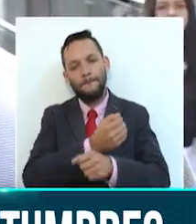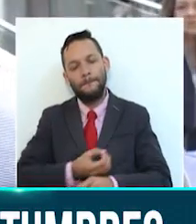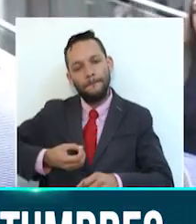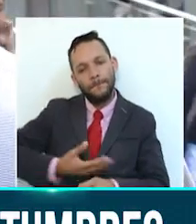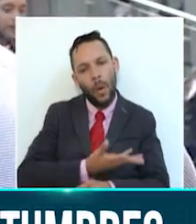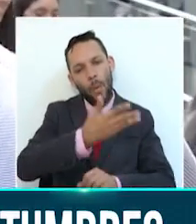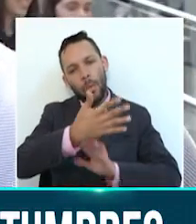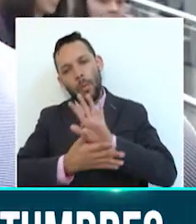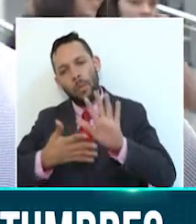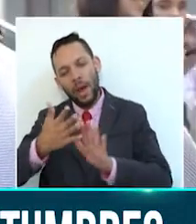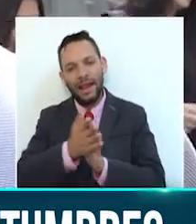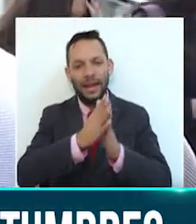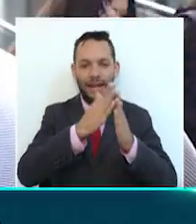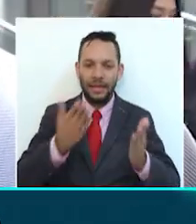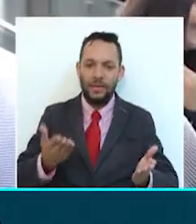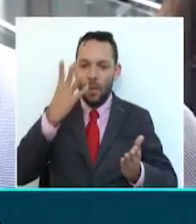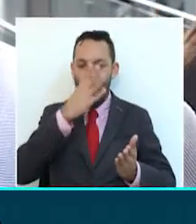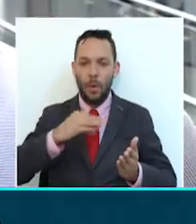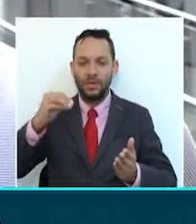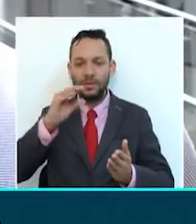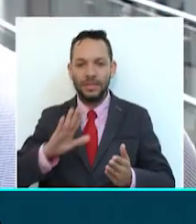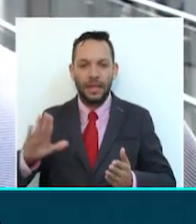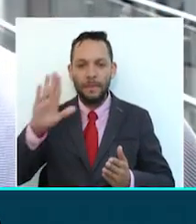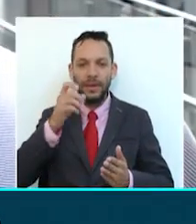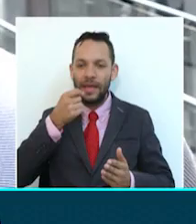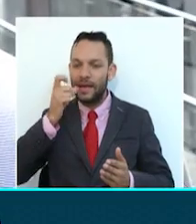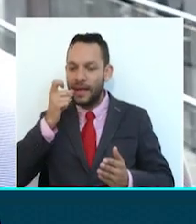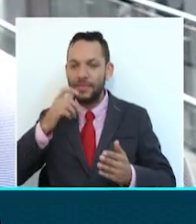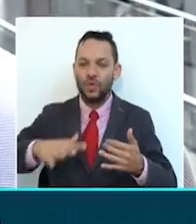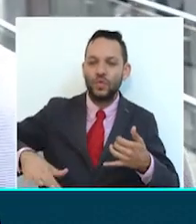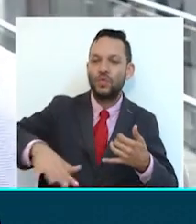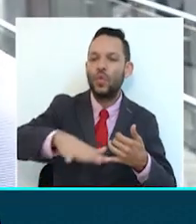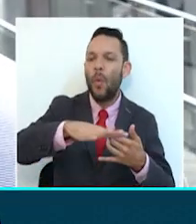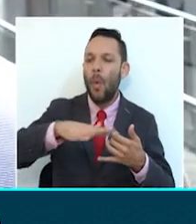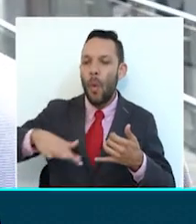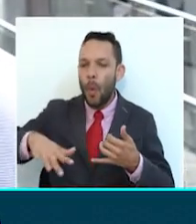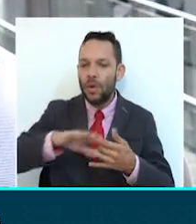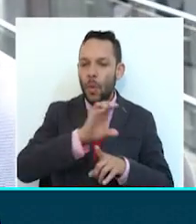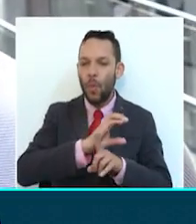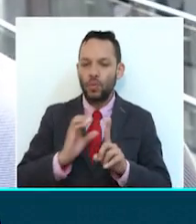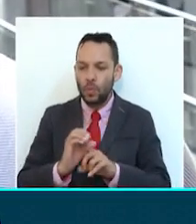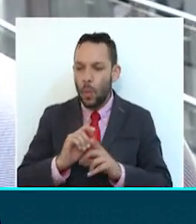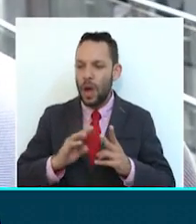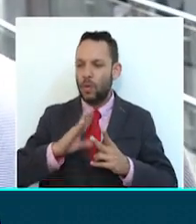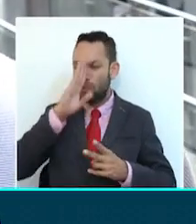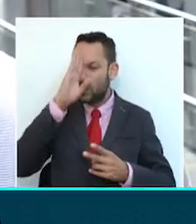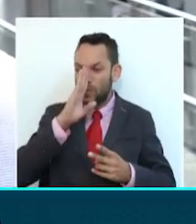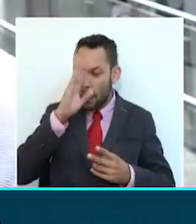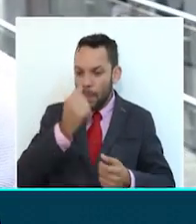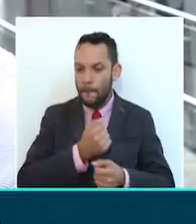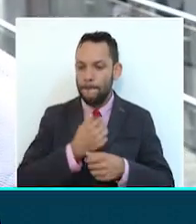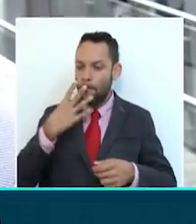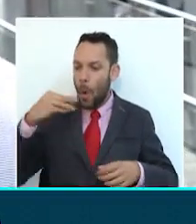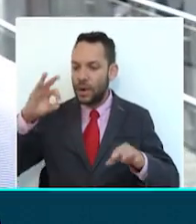mucho que ver este libro con el departamento, con el paisaje, con las costumbres, con la gente bella nuestra y